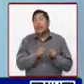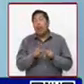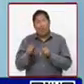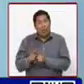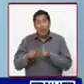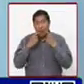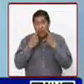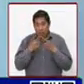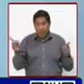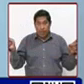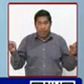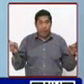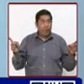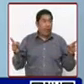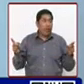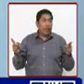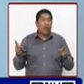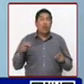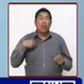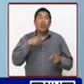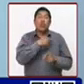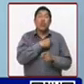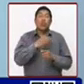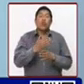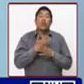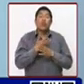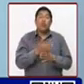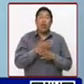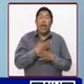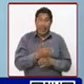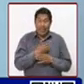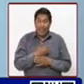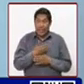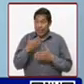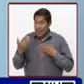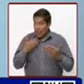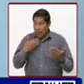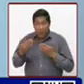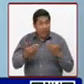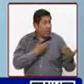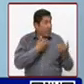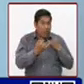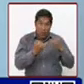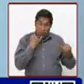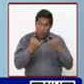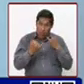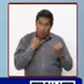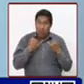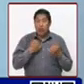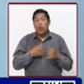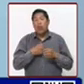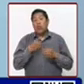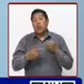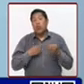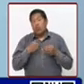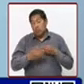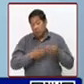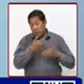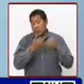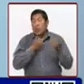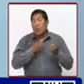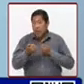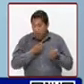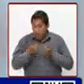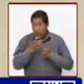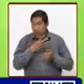declaró que vamos a compartir e intercambiar información sobre procesos administrativos